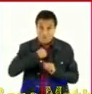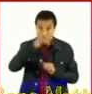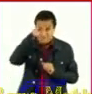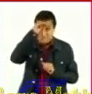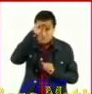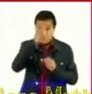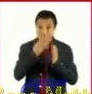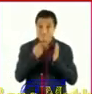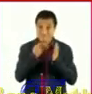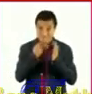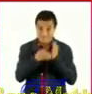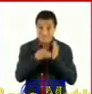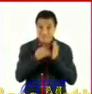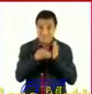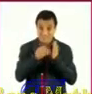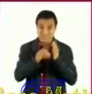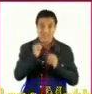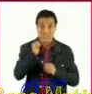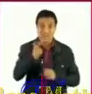falta.